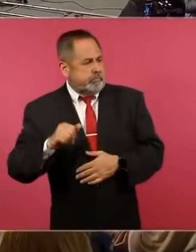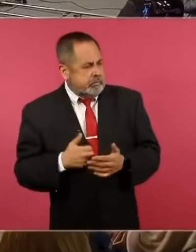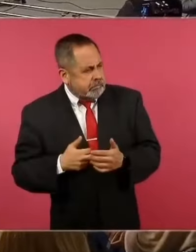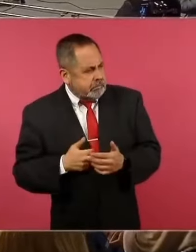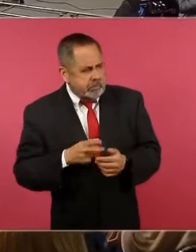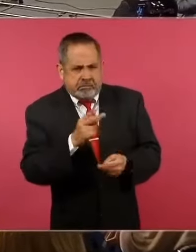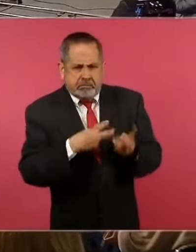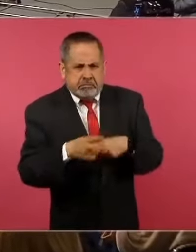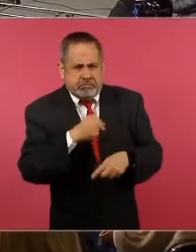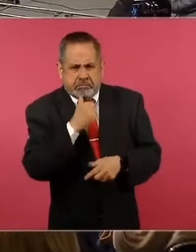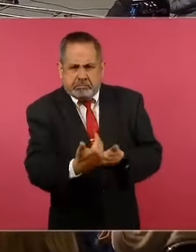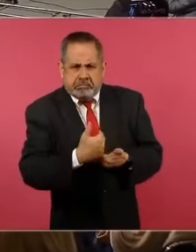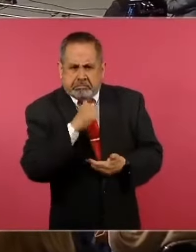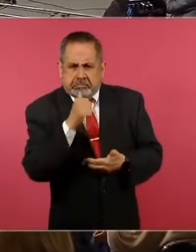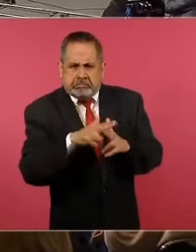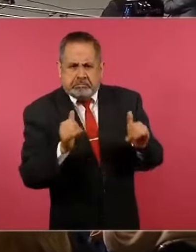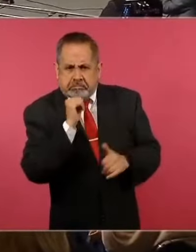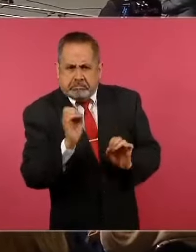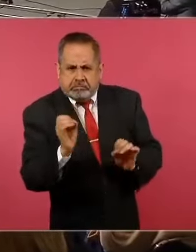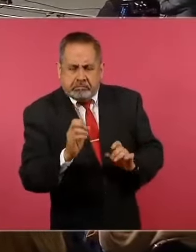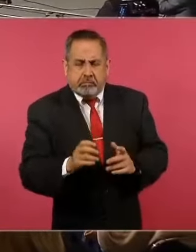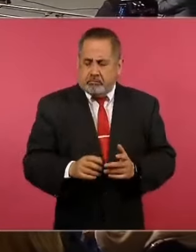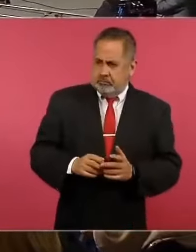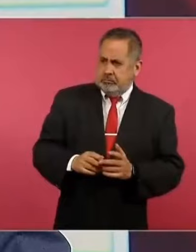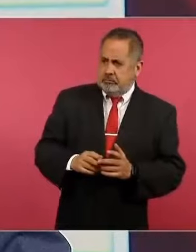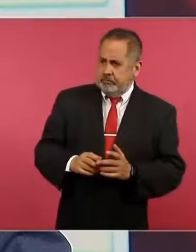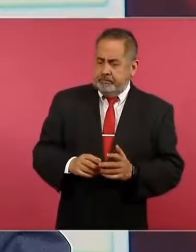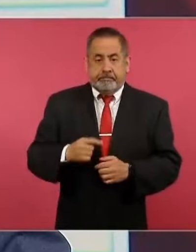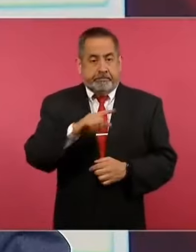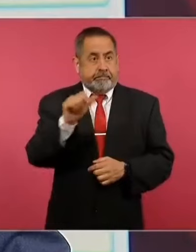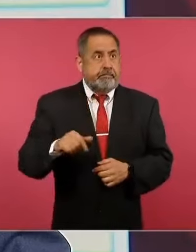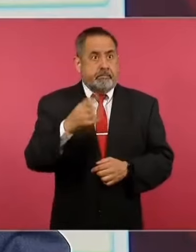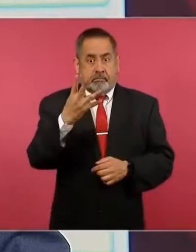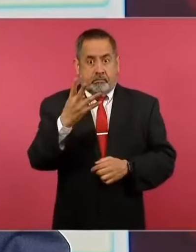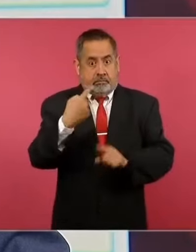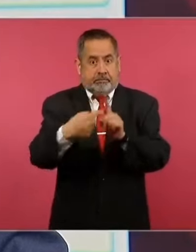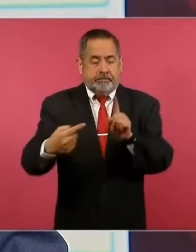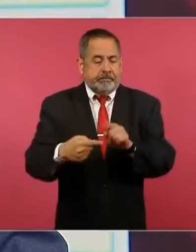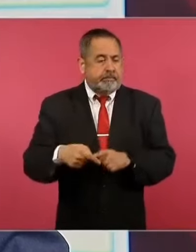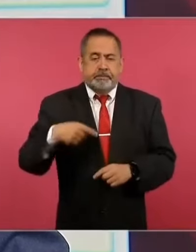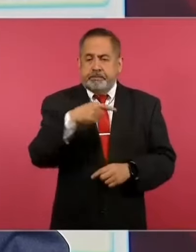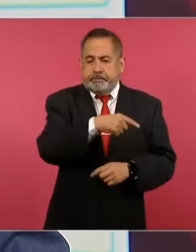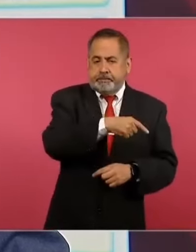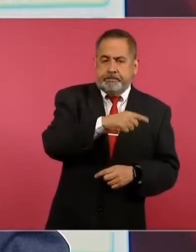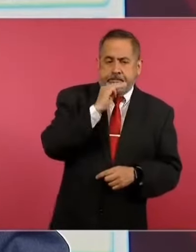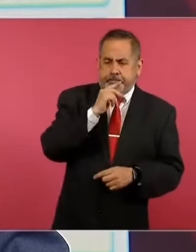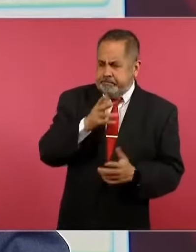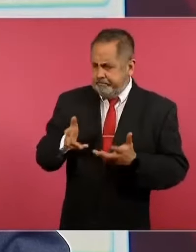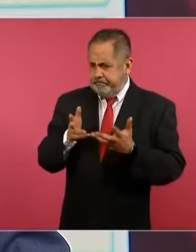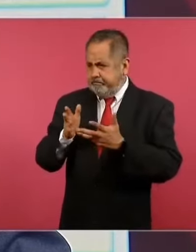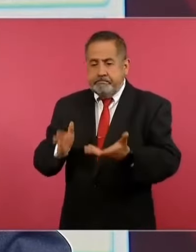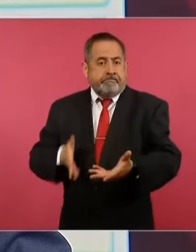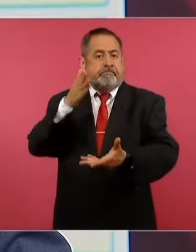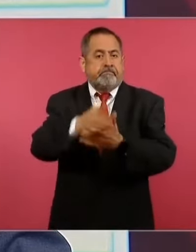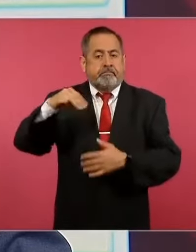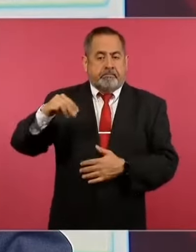no había llegado a su domicilio. Media hora después, a las 16:30, Margarita, la madre de Camila, acude a la agencia